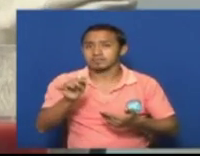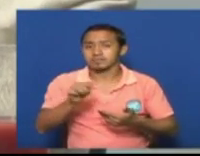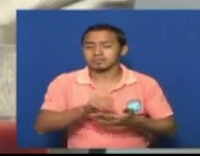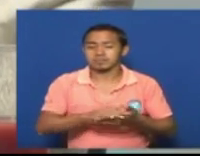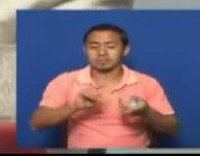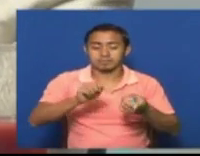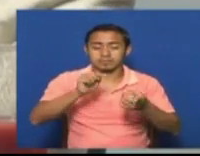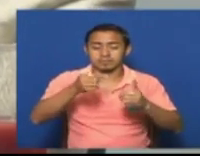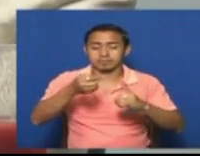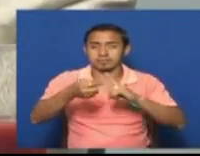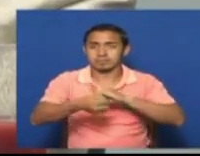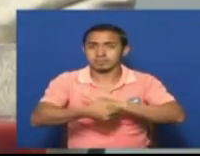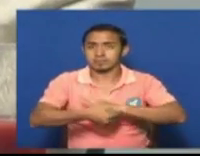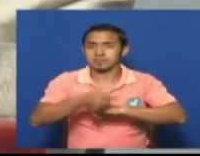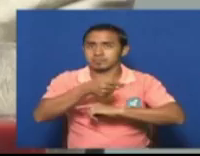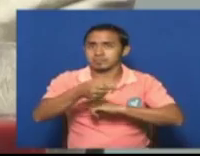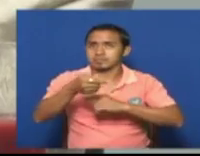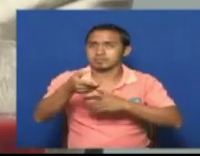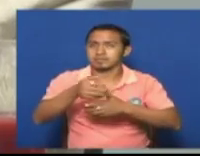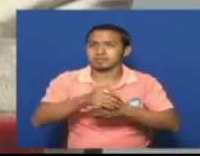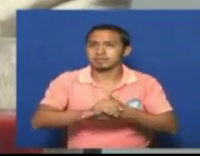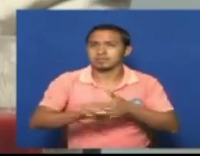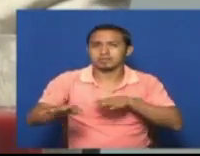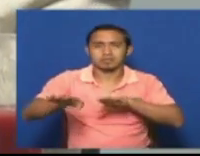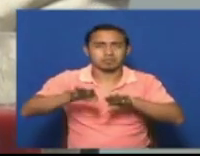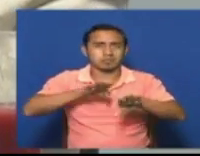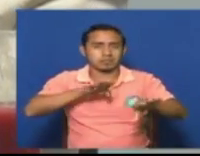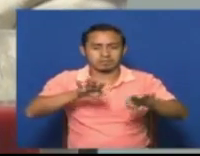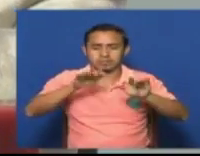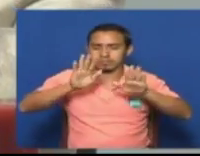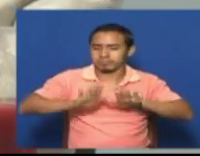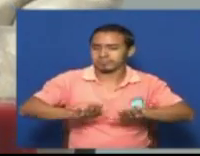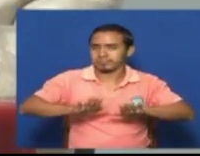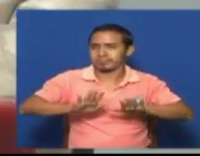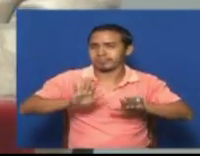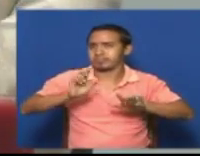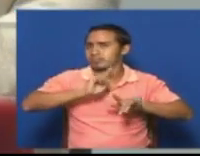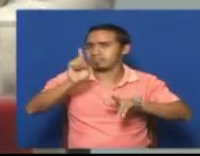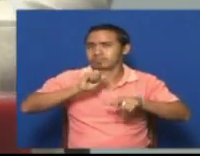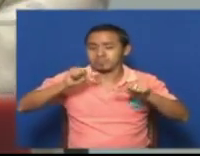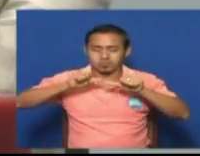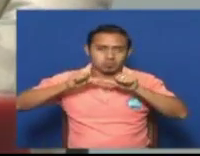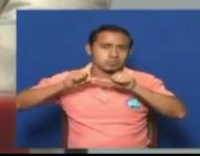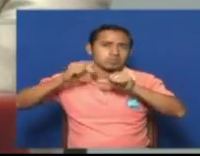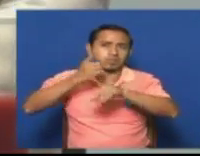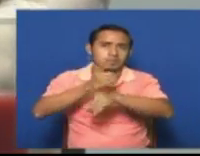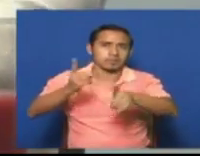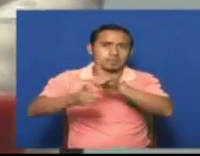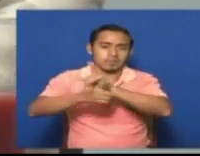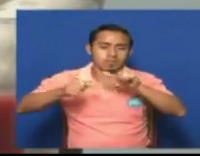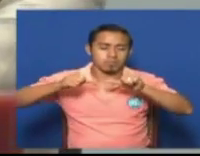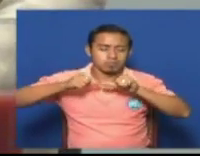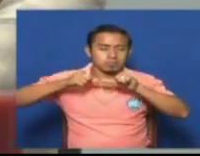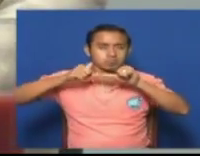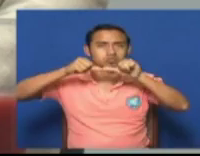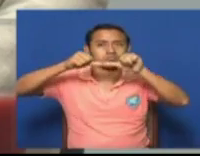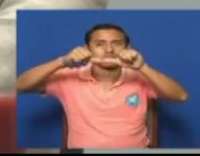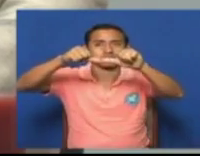evolución de transformación no podemos estar estáticos seguimos tenemos que seguir avanzando